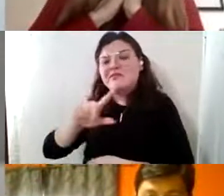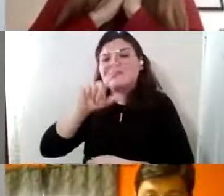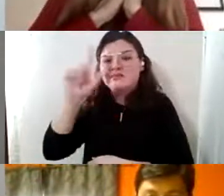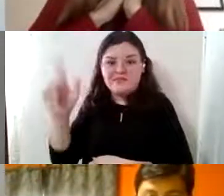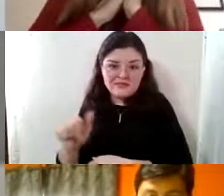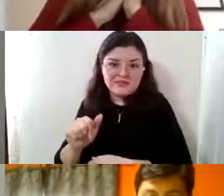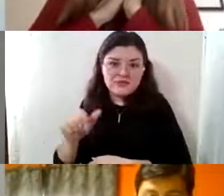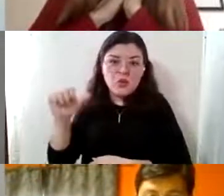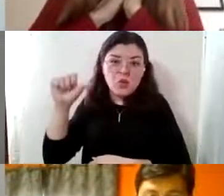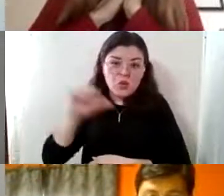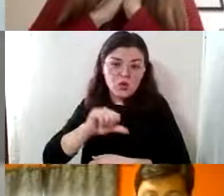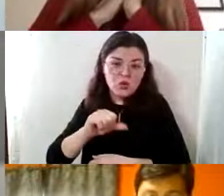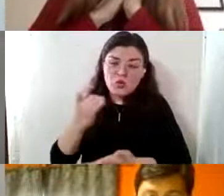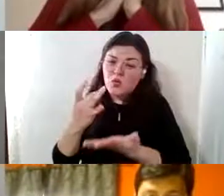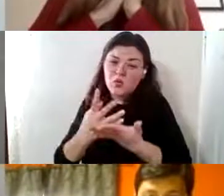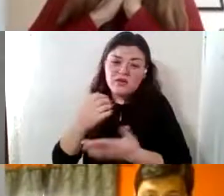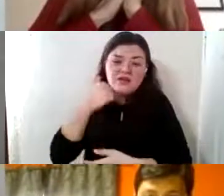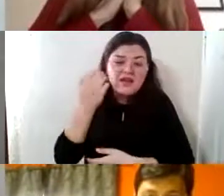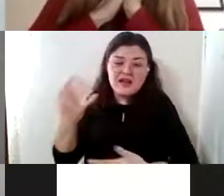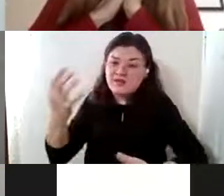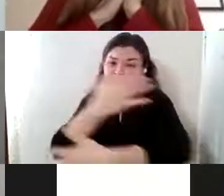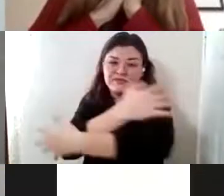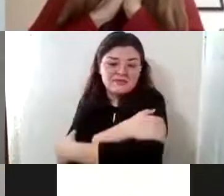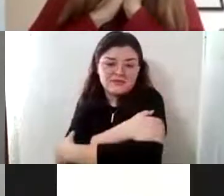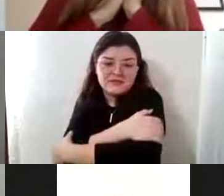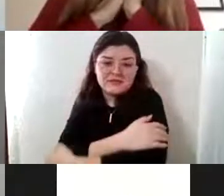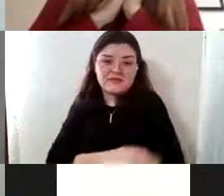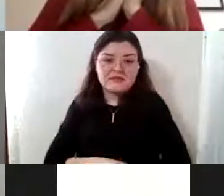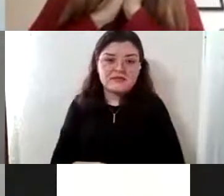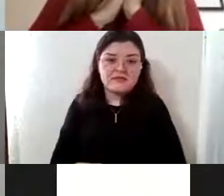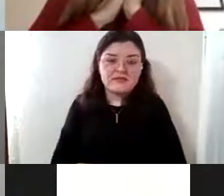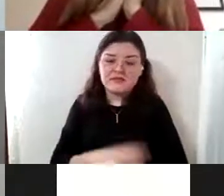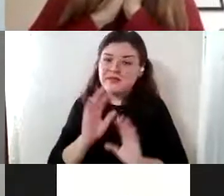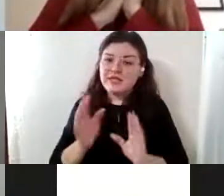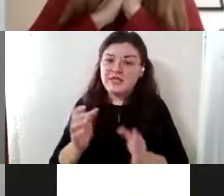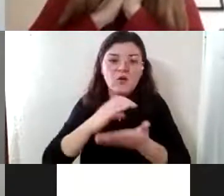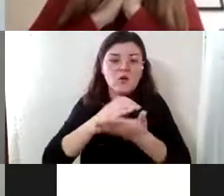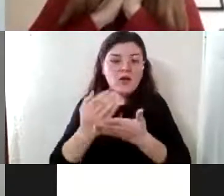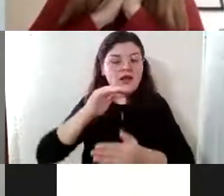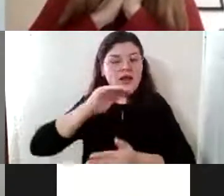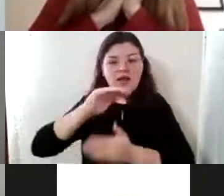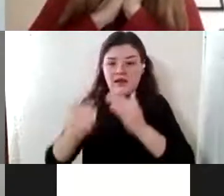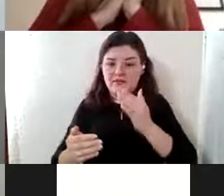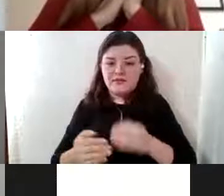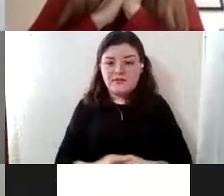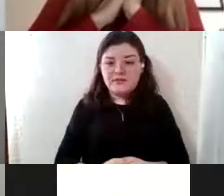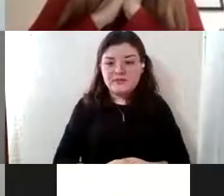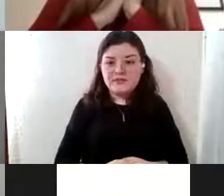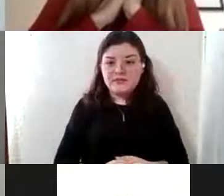Hoy solo tiene ganas de abrazarla. Y colorín colorado, este cuento se ha